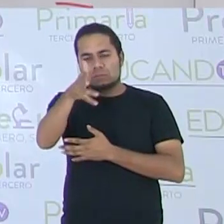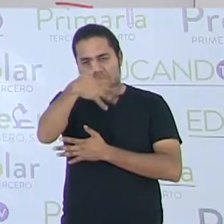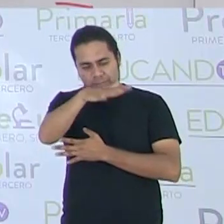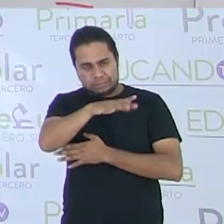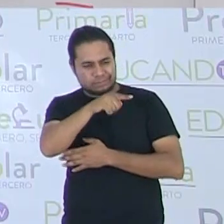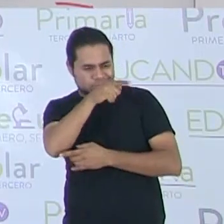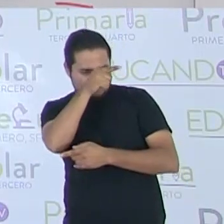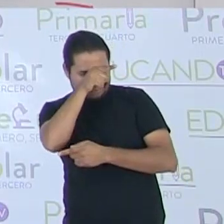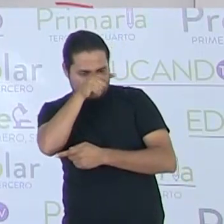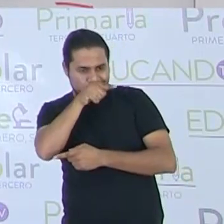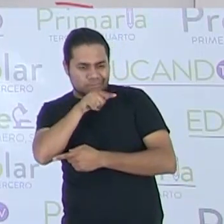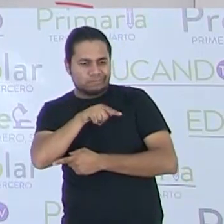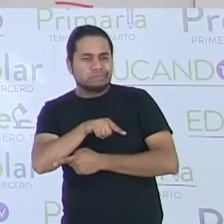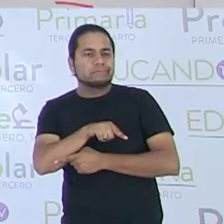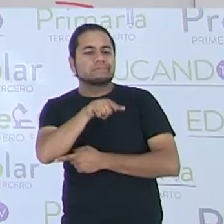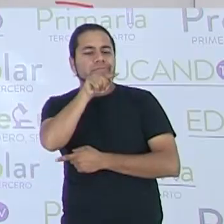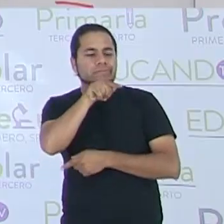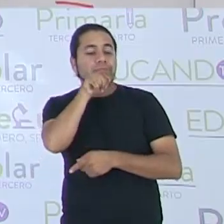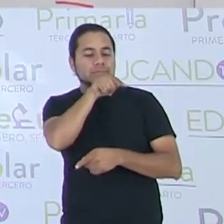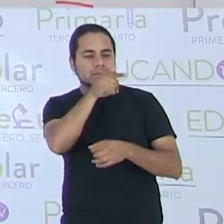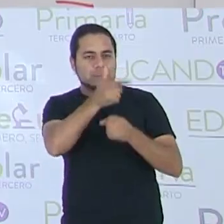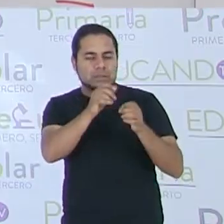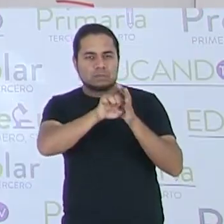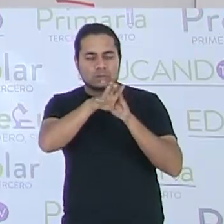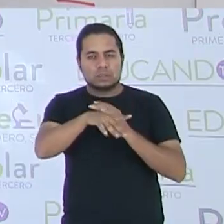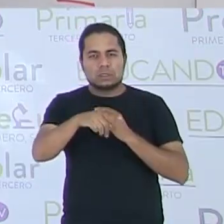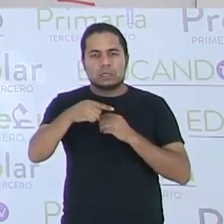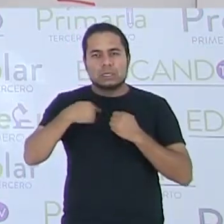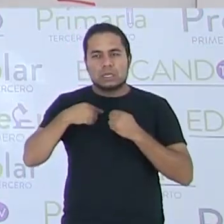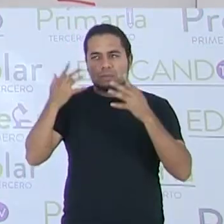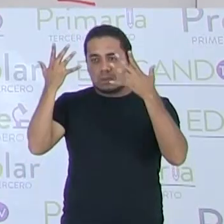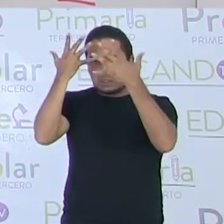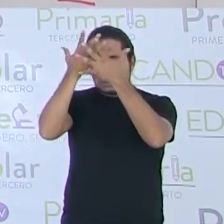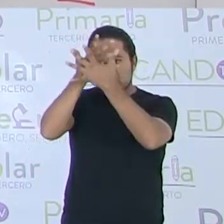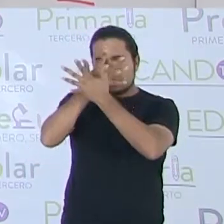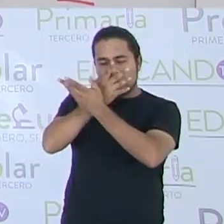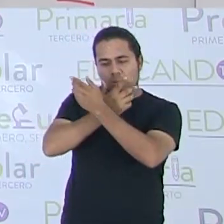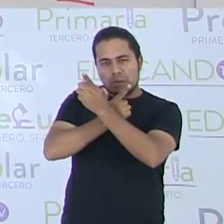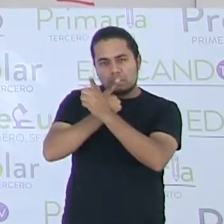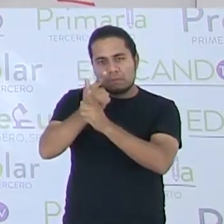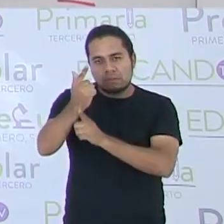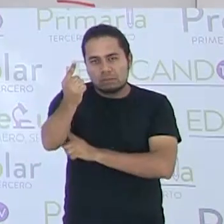Dice acá, por ejemplo, y mi sombra la pasó, fue tan